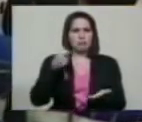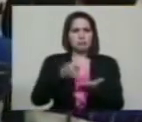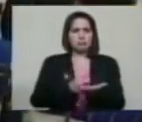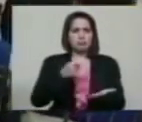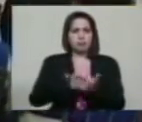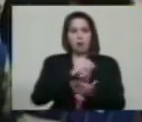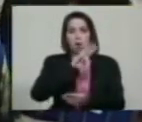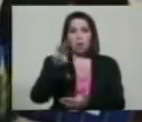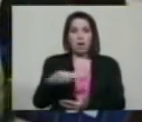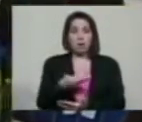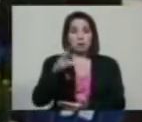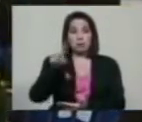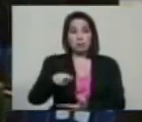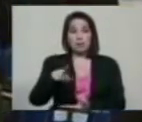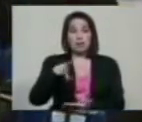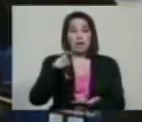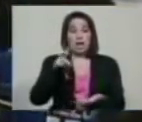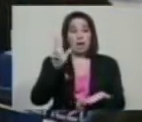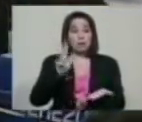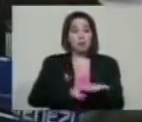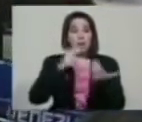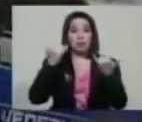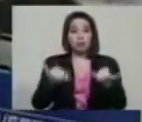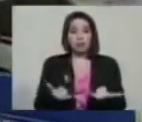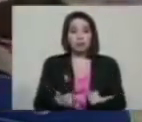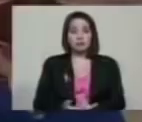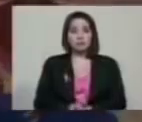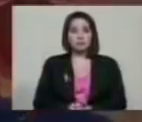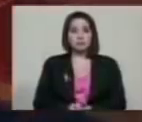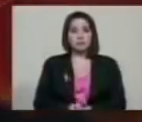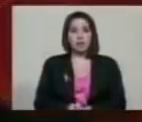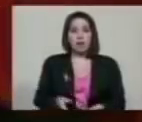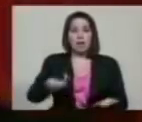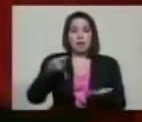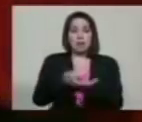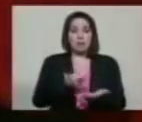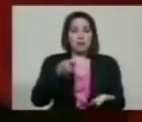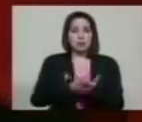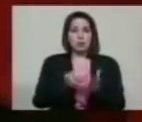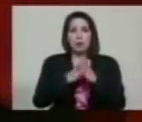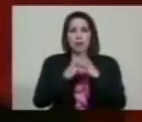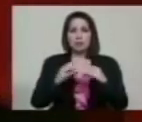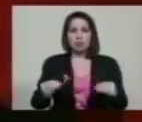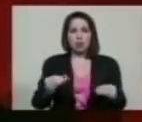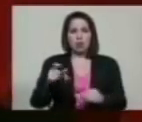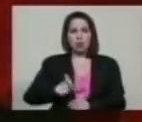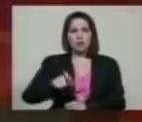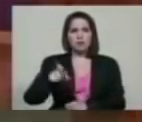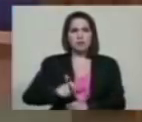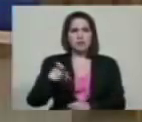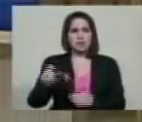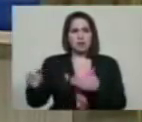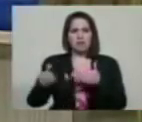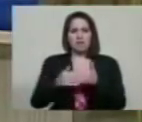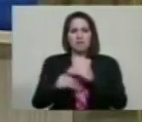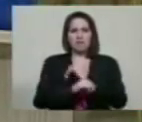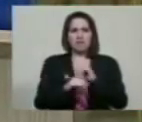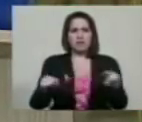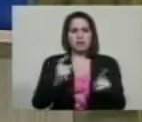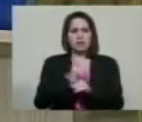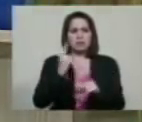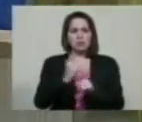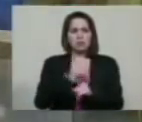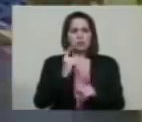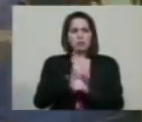euros de manera inmediata. Aprobado para todo lo que tiene que ver con el cierre del calendario.